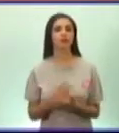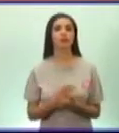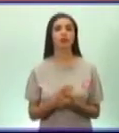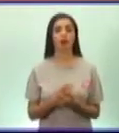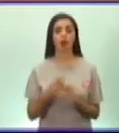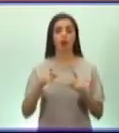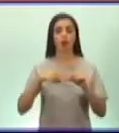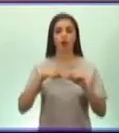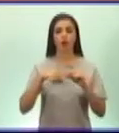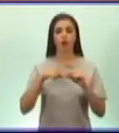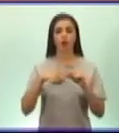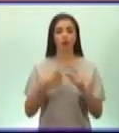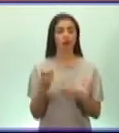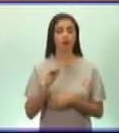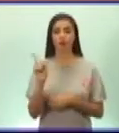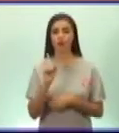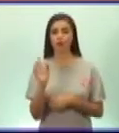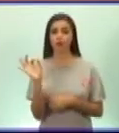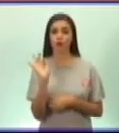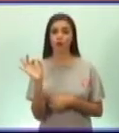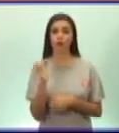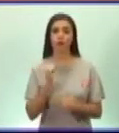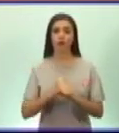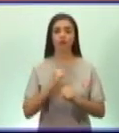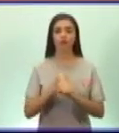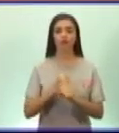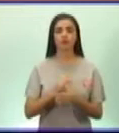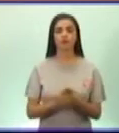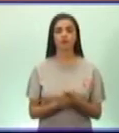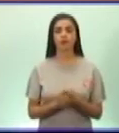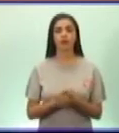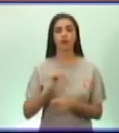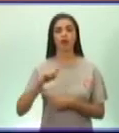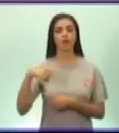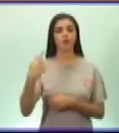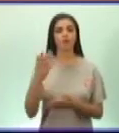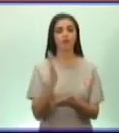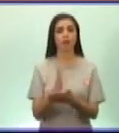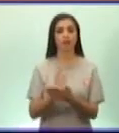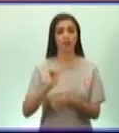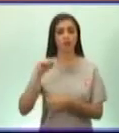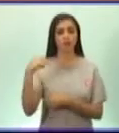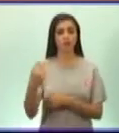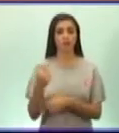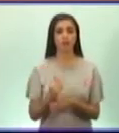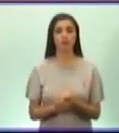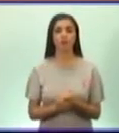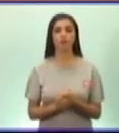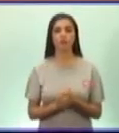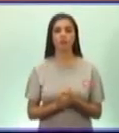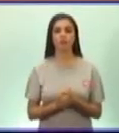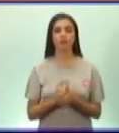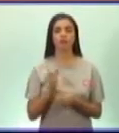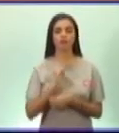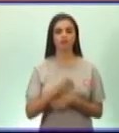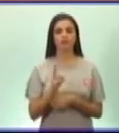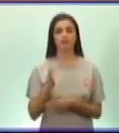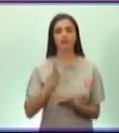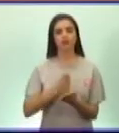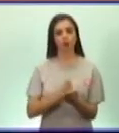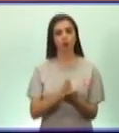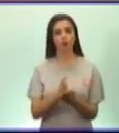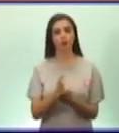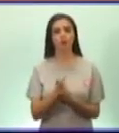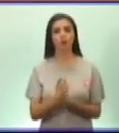contenidos que no se han trabajado, por tanto, en próximos encuentros vamos a estarle dando seguimiento a